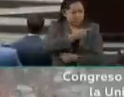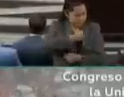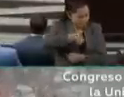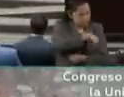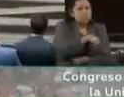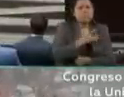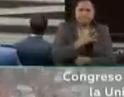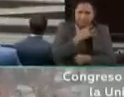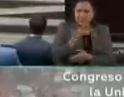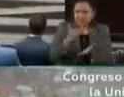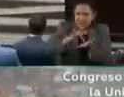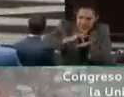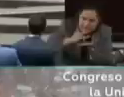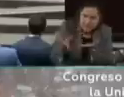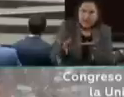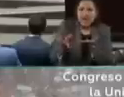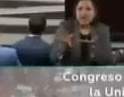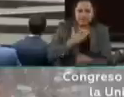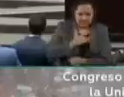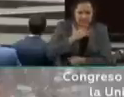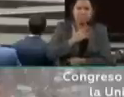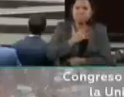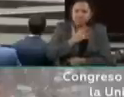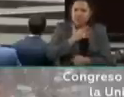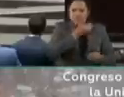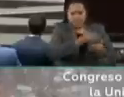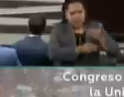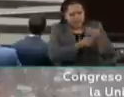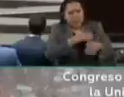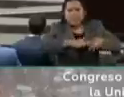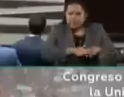la transformación de México. Lo haremos de manera